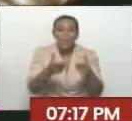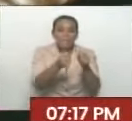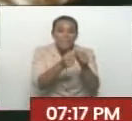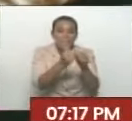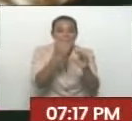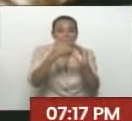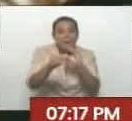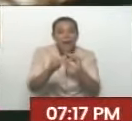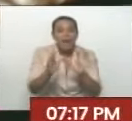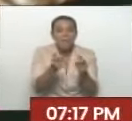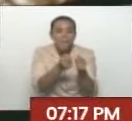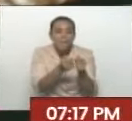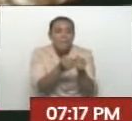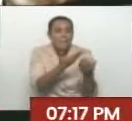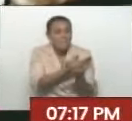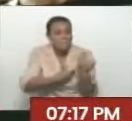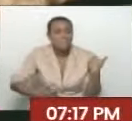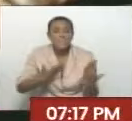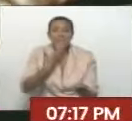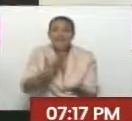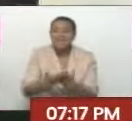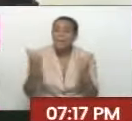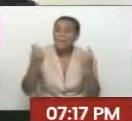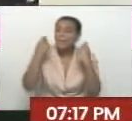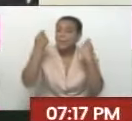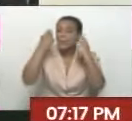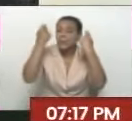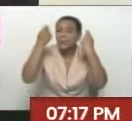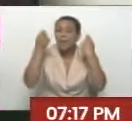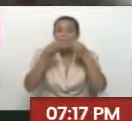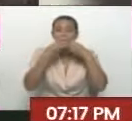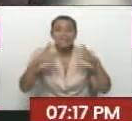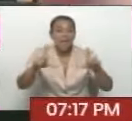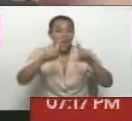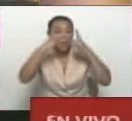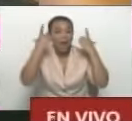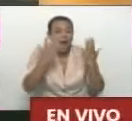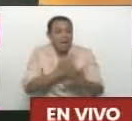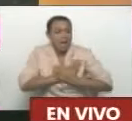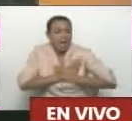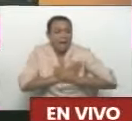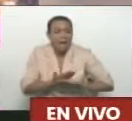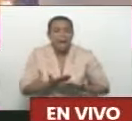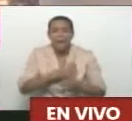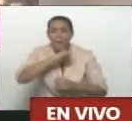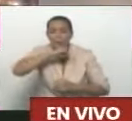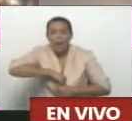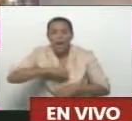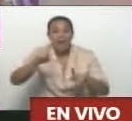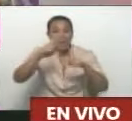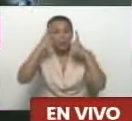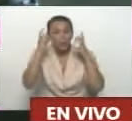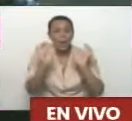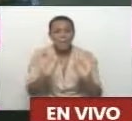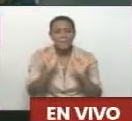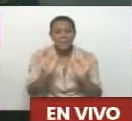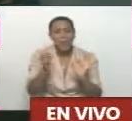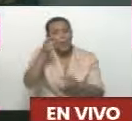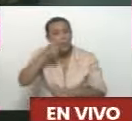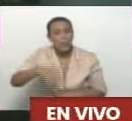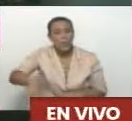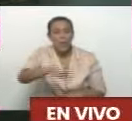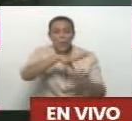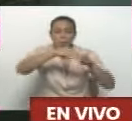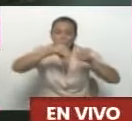mensajito donde le decía, presidente, gracias por promocionar tanto a La Guaira, por ese cariño que le tiene al litoral central, a su pueblo, a